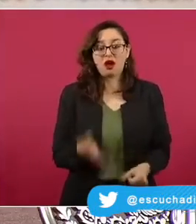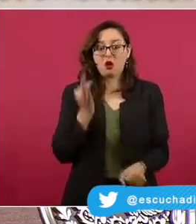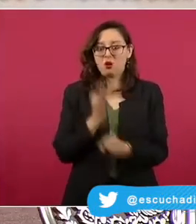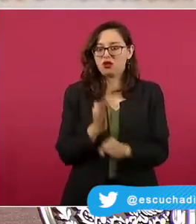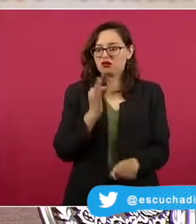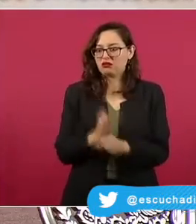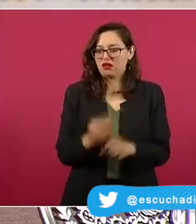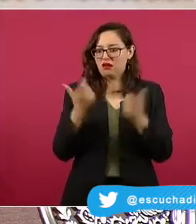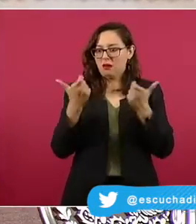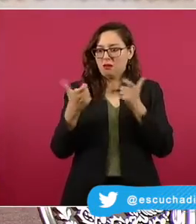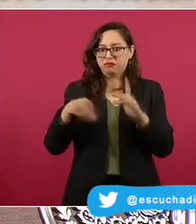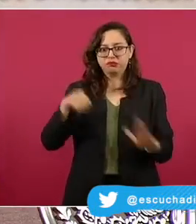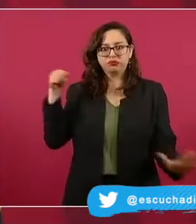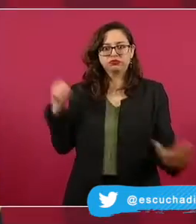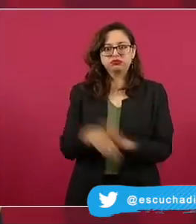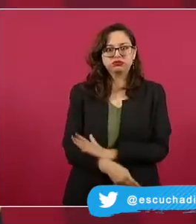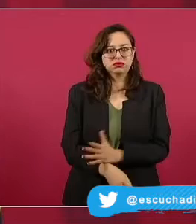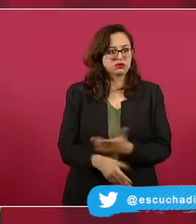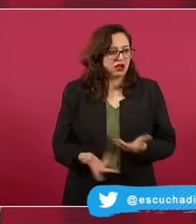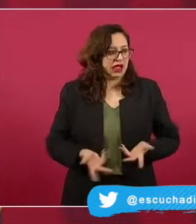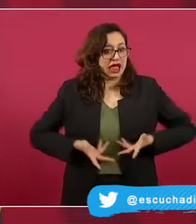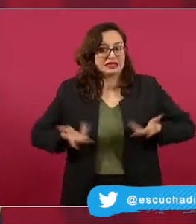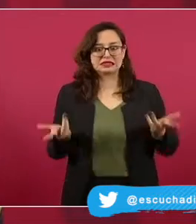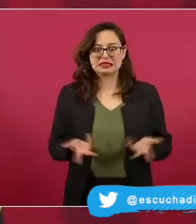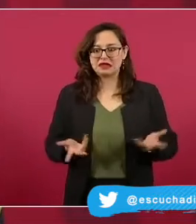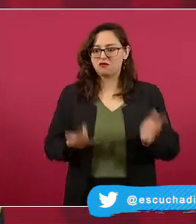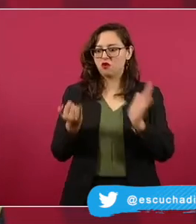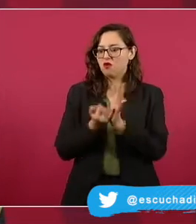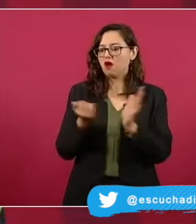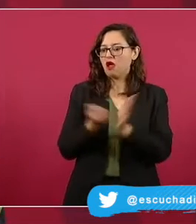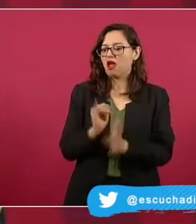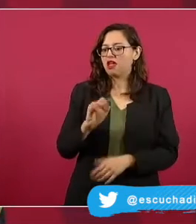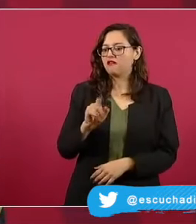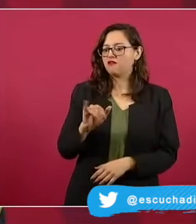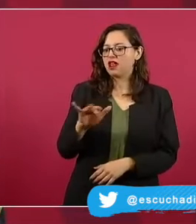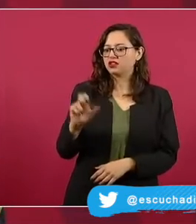cómo enfrentar la inflación.